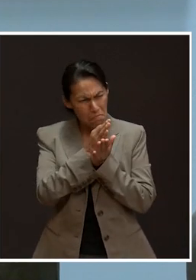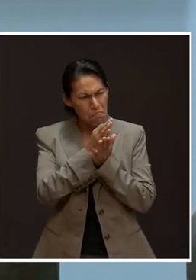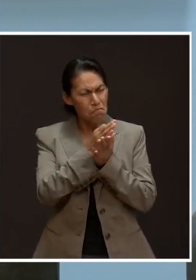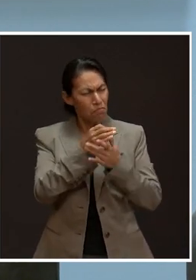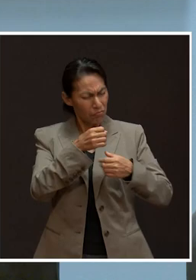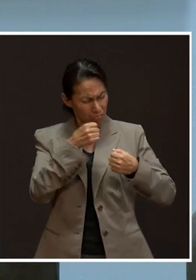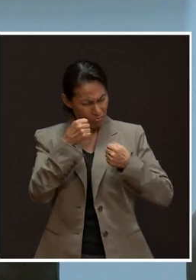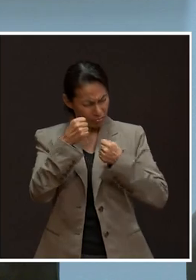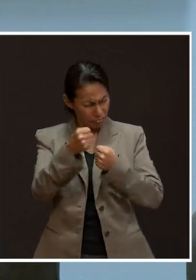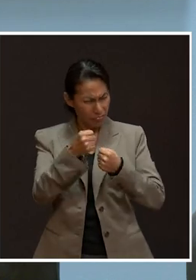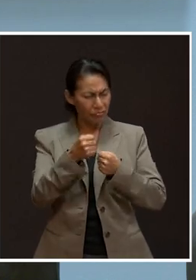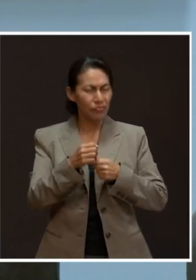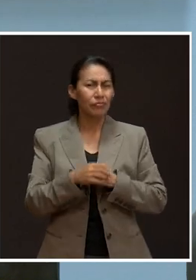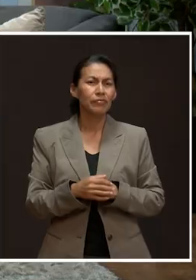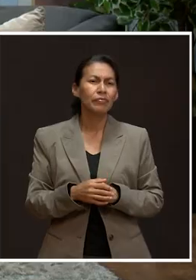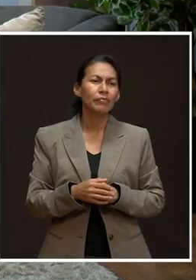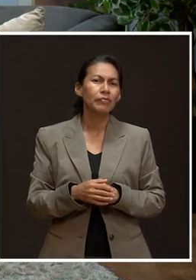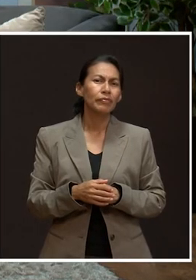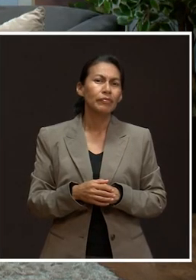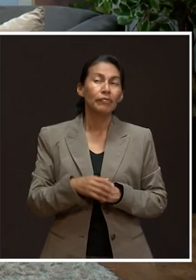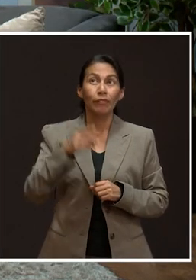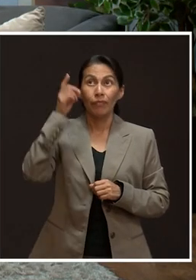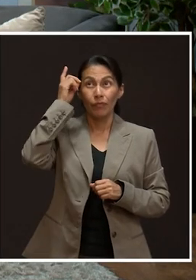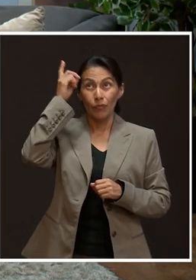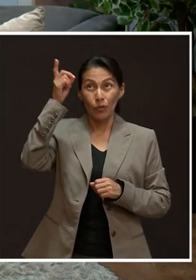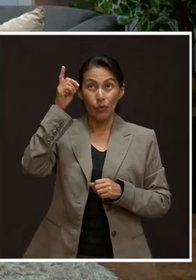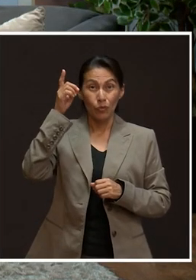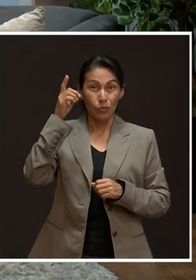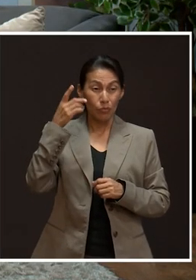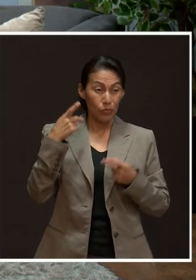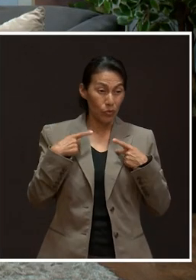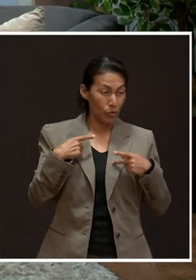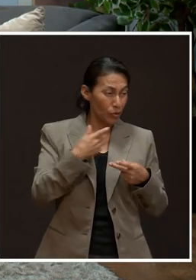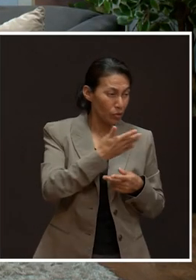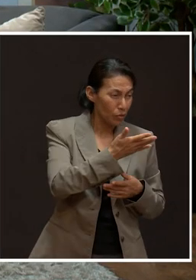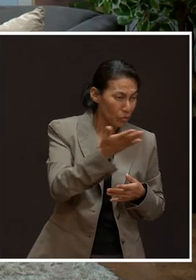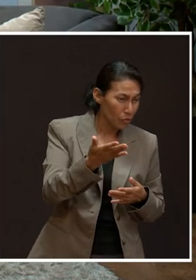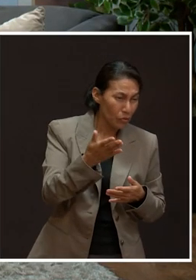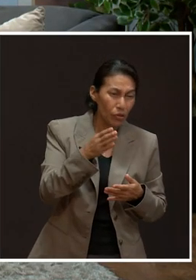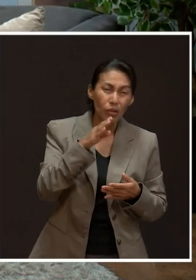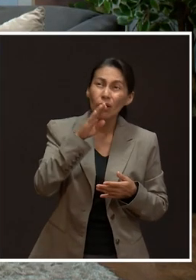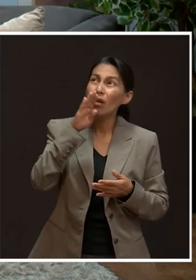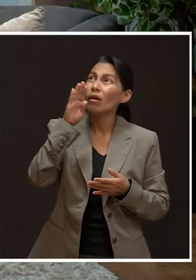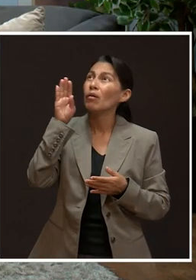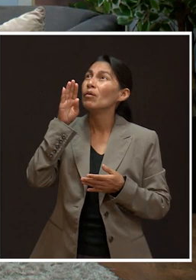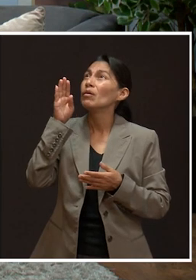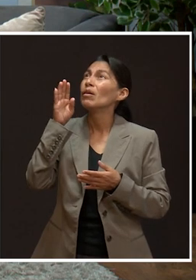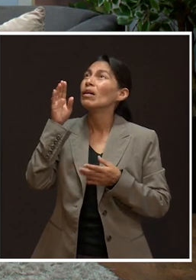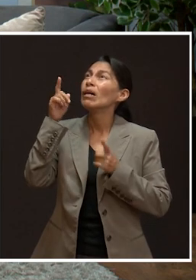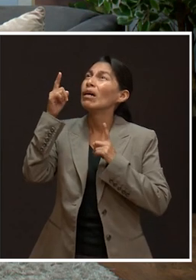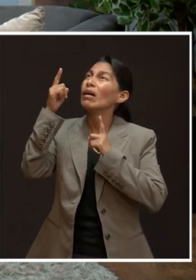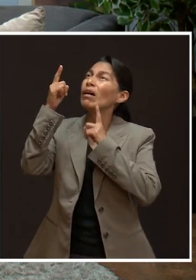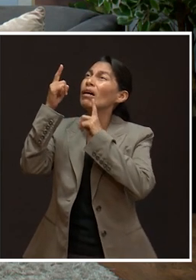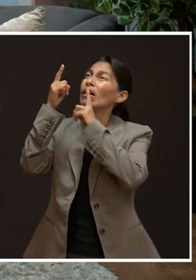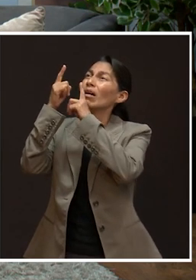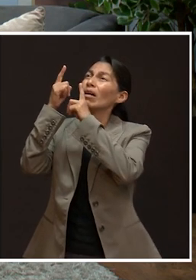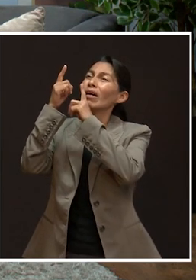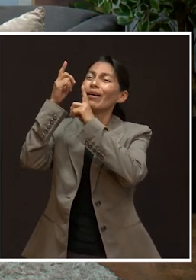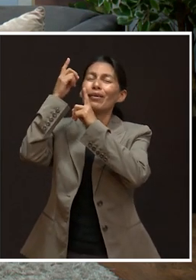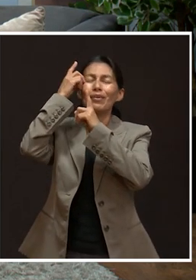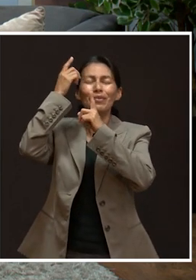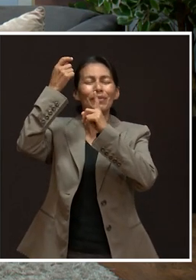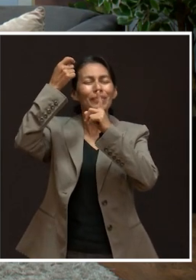firme en Él, que Él sabe dar buenas cosas a los que le buscan, a los que le buscan de